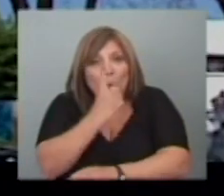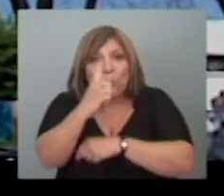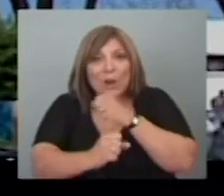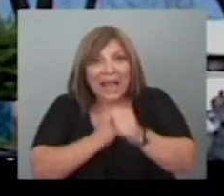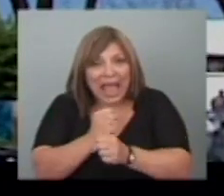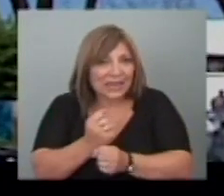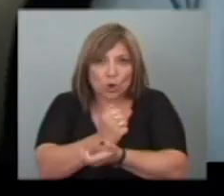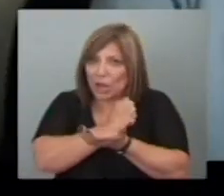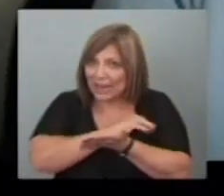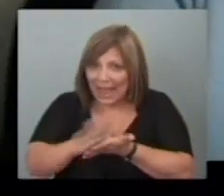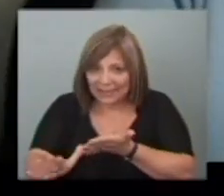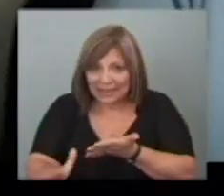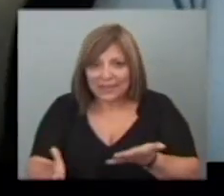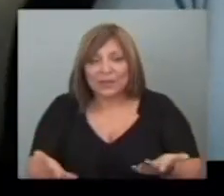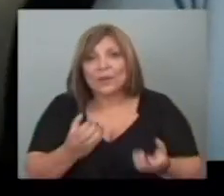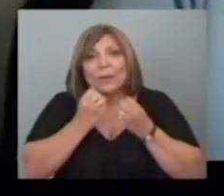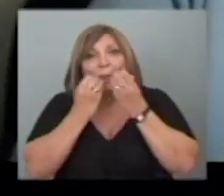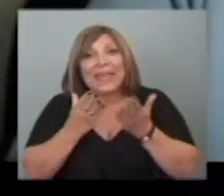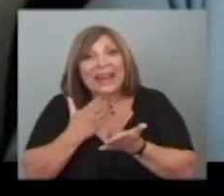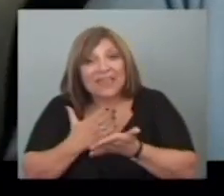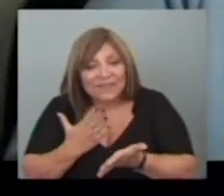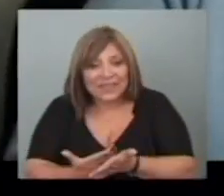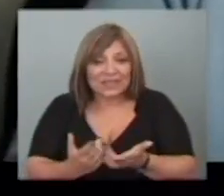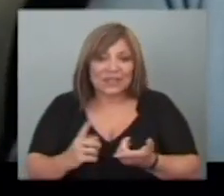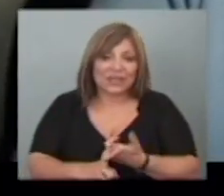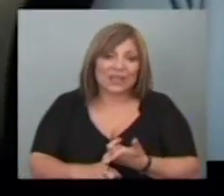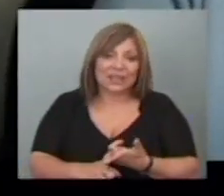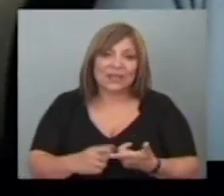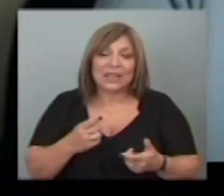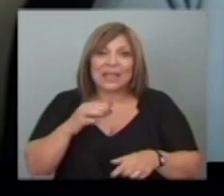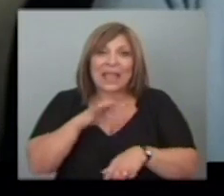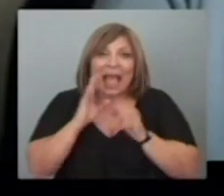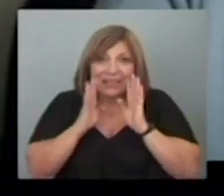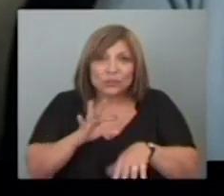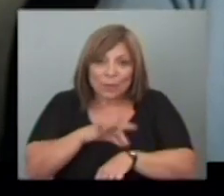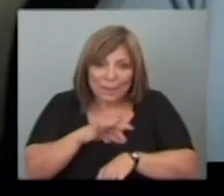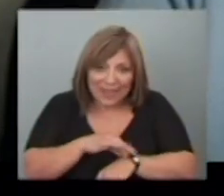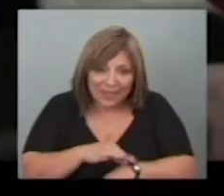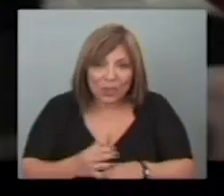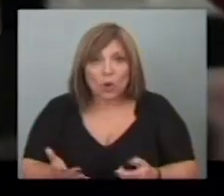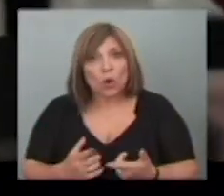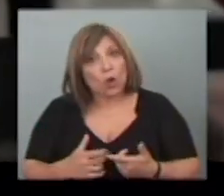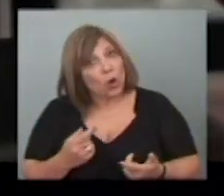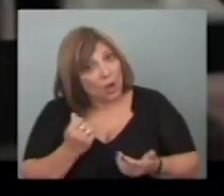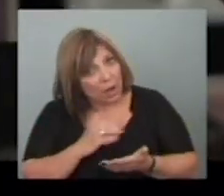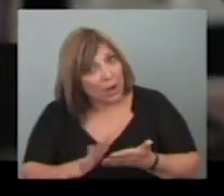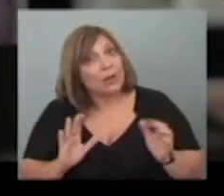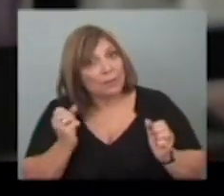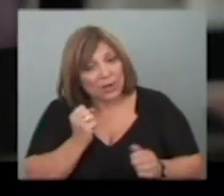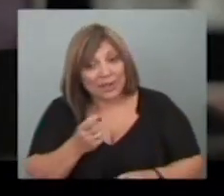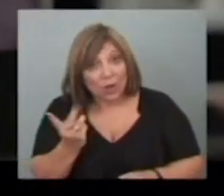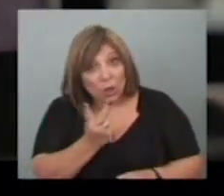año en forma gratuita. Uno de los beneficios es la atención médica gratuita, que no es poca cosa. Silvia y su esposo